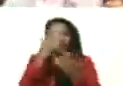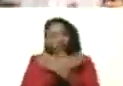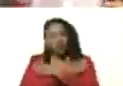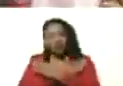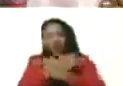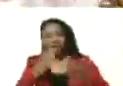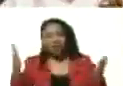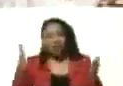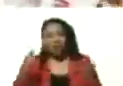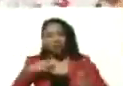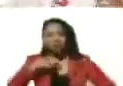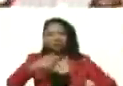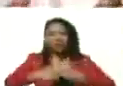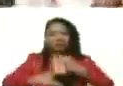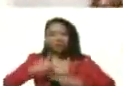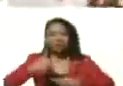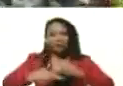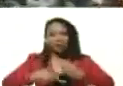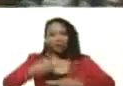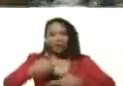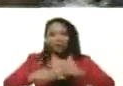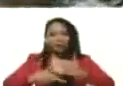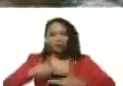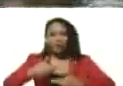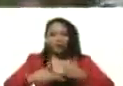¡Saludo solidario!